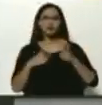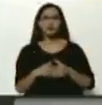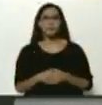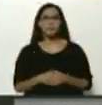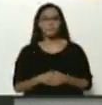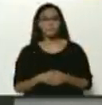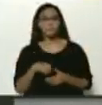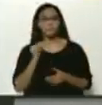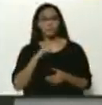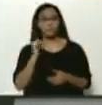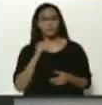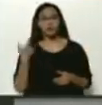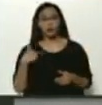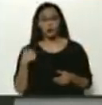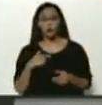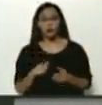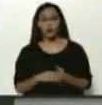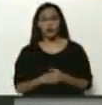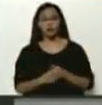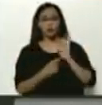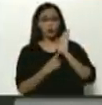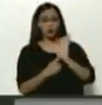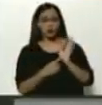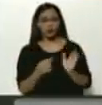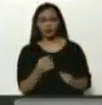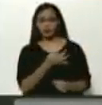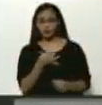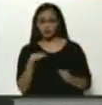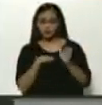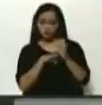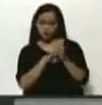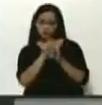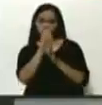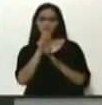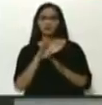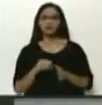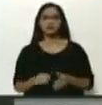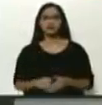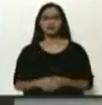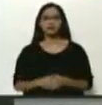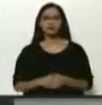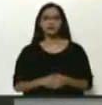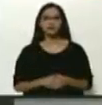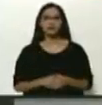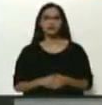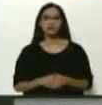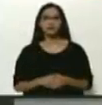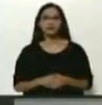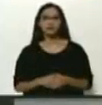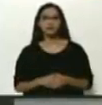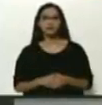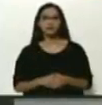¿Tuvieron la oportunidad de mostrar eficiencia? No lo fueron. No fueron eficientes.